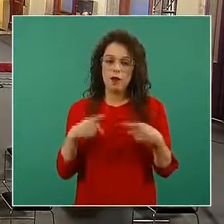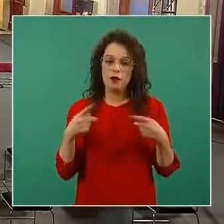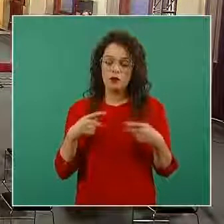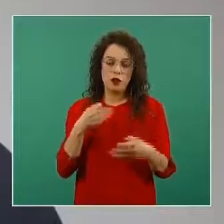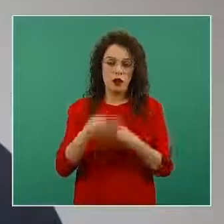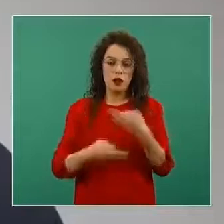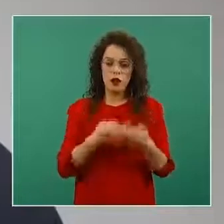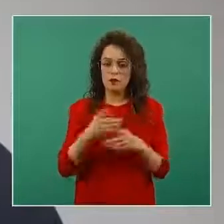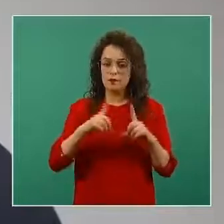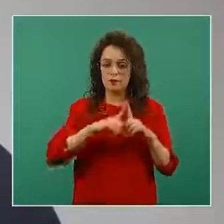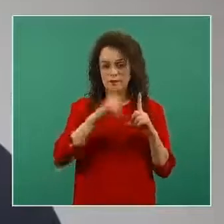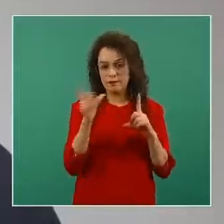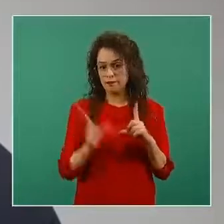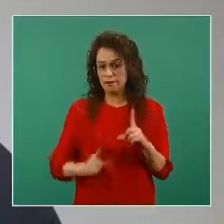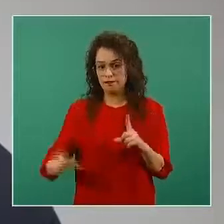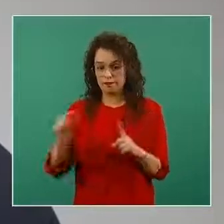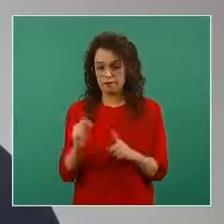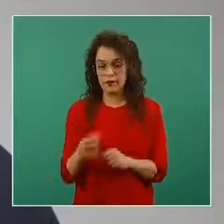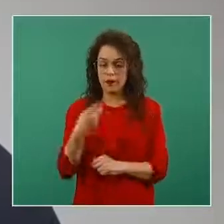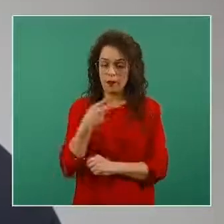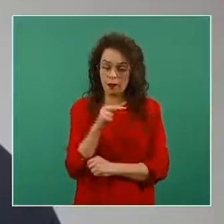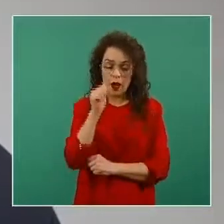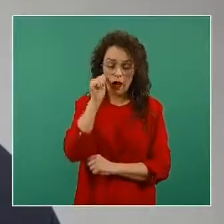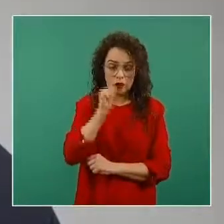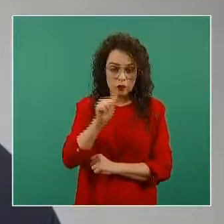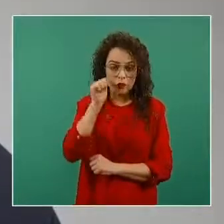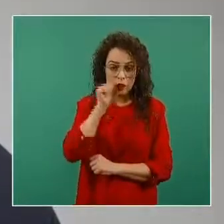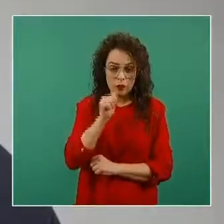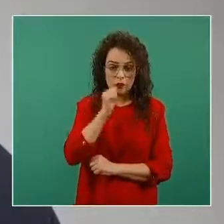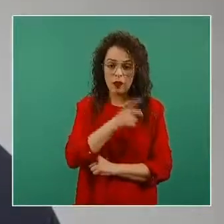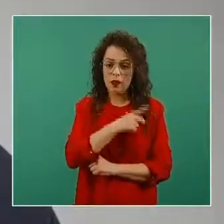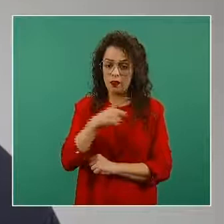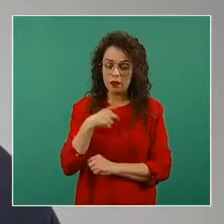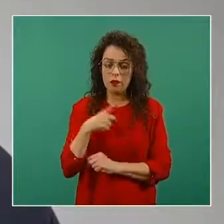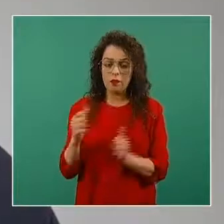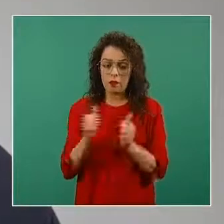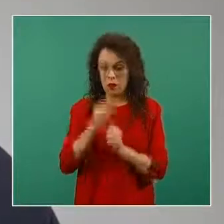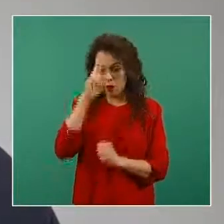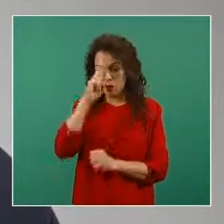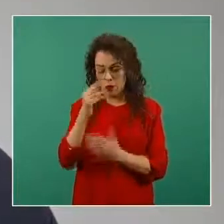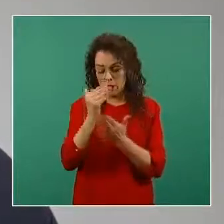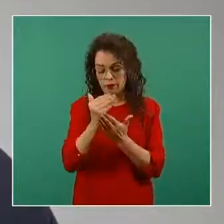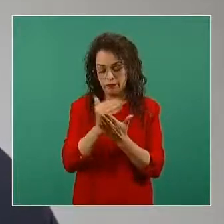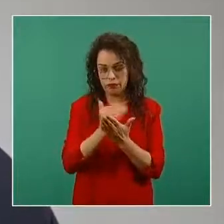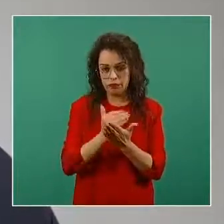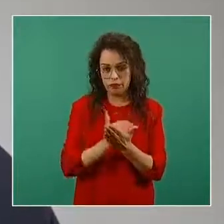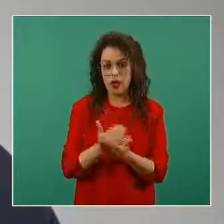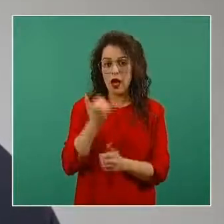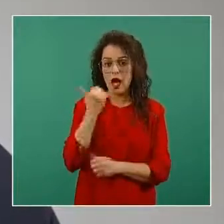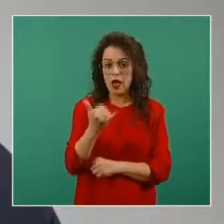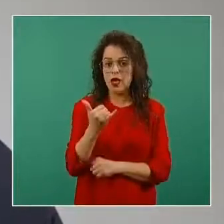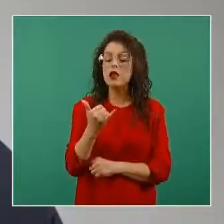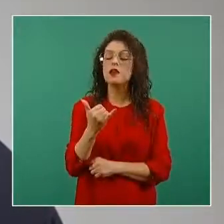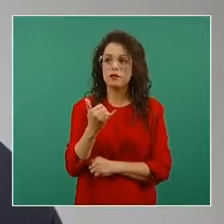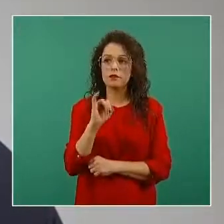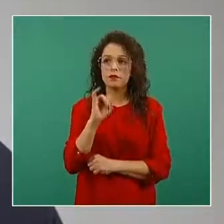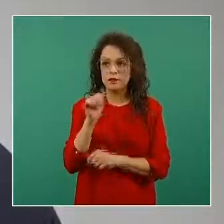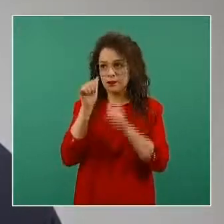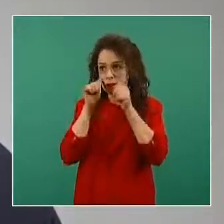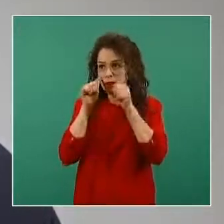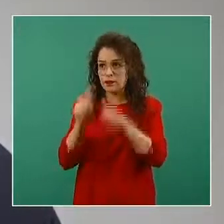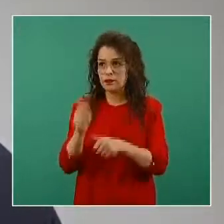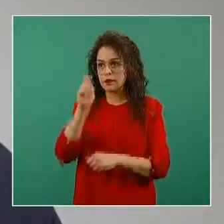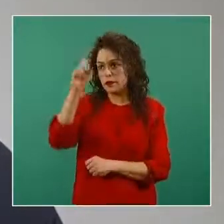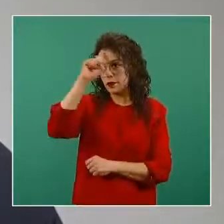personas, obviamente siempre bajo también los lineamientos y atendiendo las recomendaciones que el